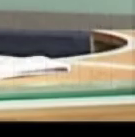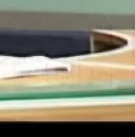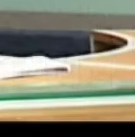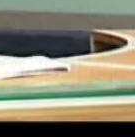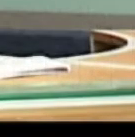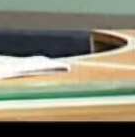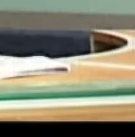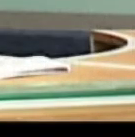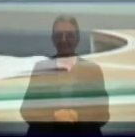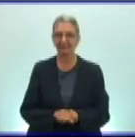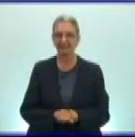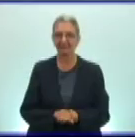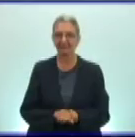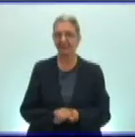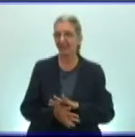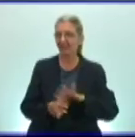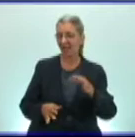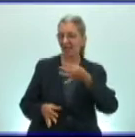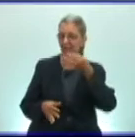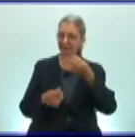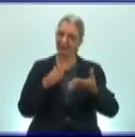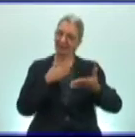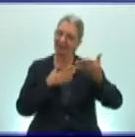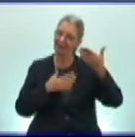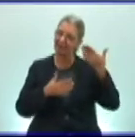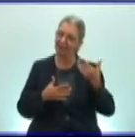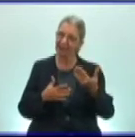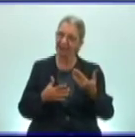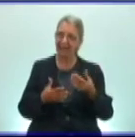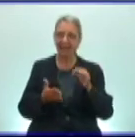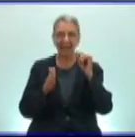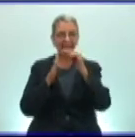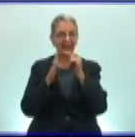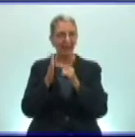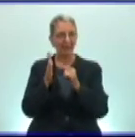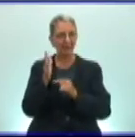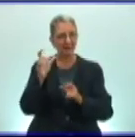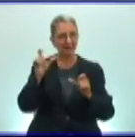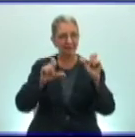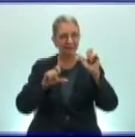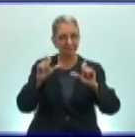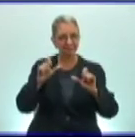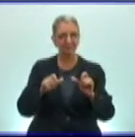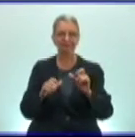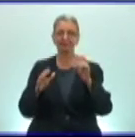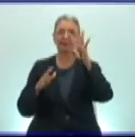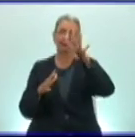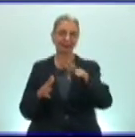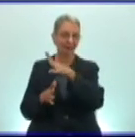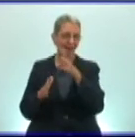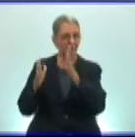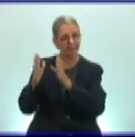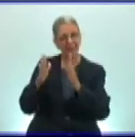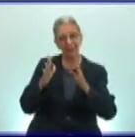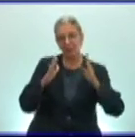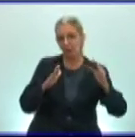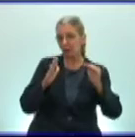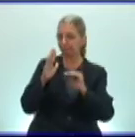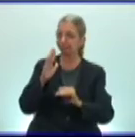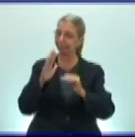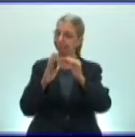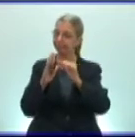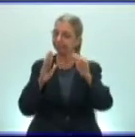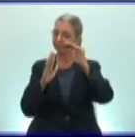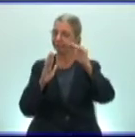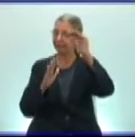Como les comentaba, en la tabla periódica los elementos se encuentran ubicados en orden creciente de sus números atómicos y están